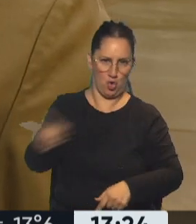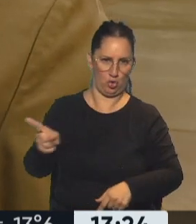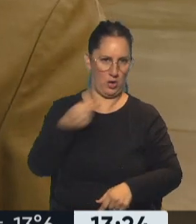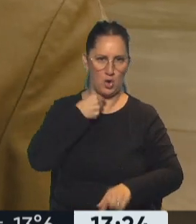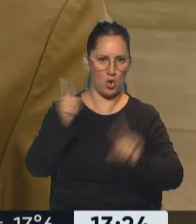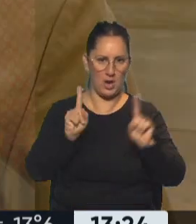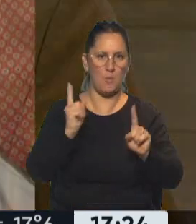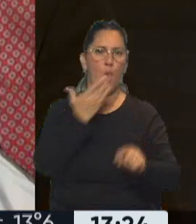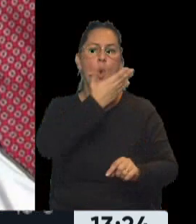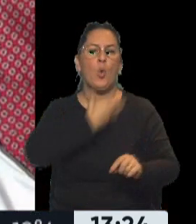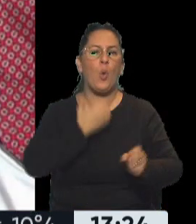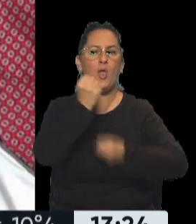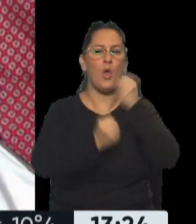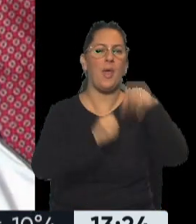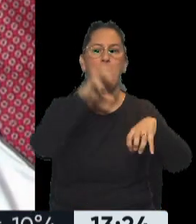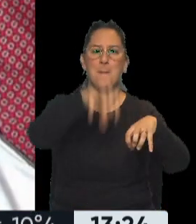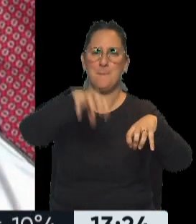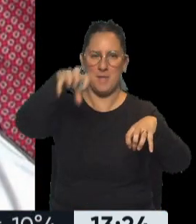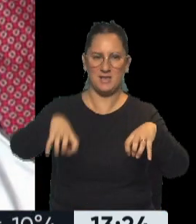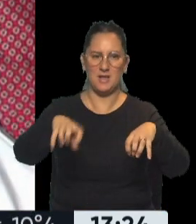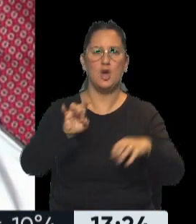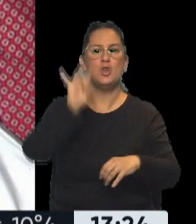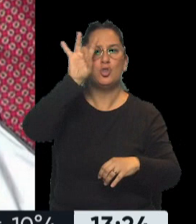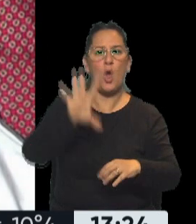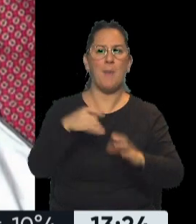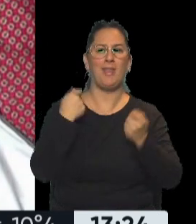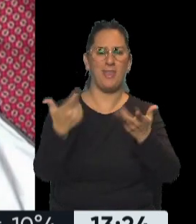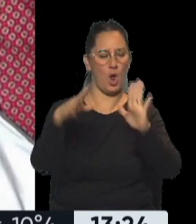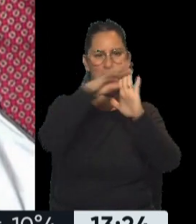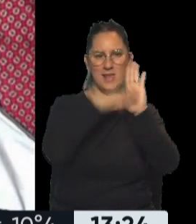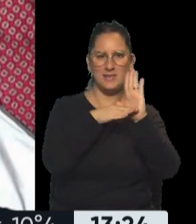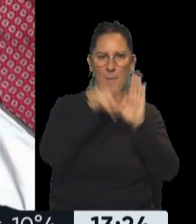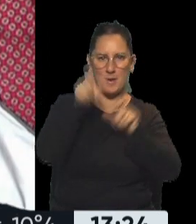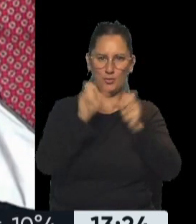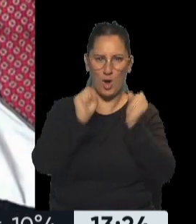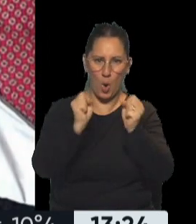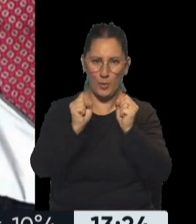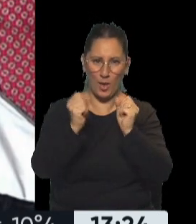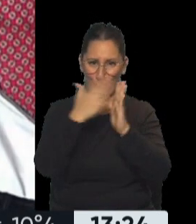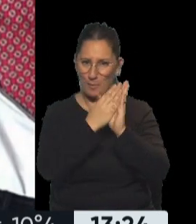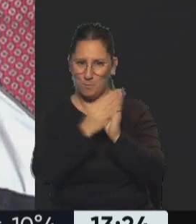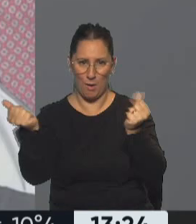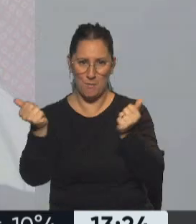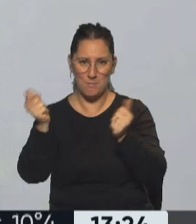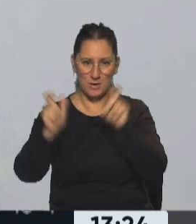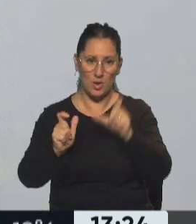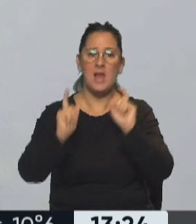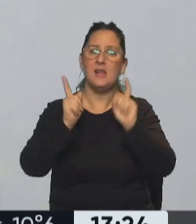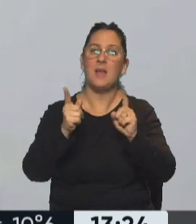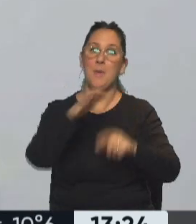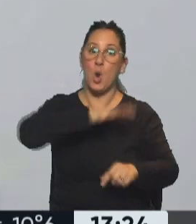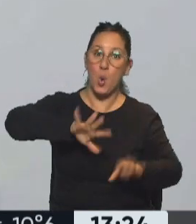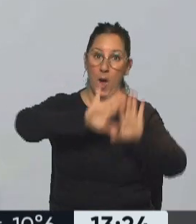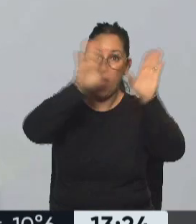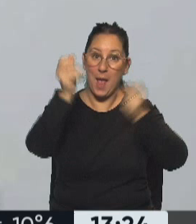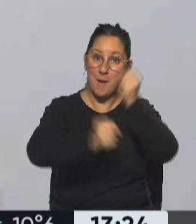son empresarios que no solo han entregado listas de los obreros que después fueron desaparecidos, sino que también prestaron las instalaciones de